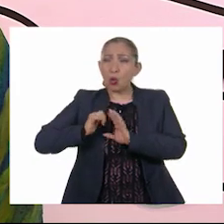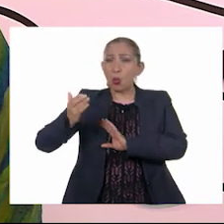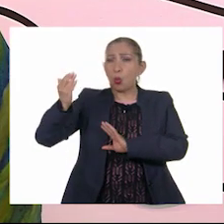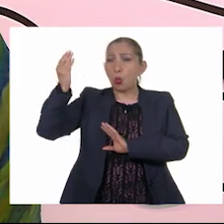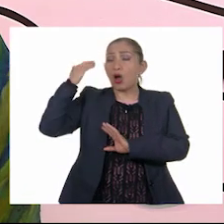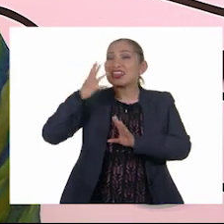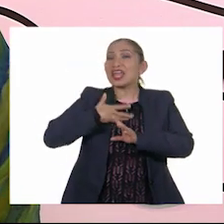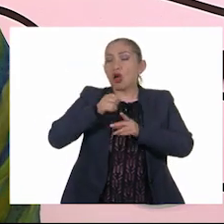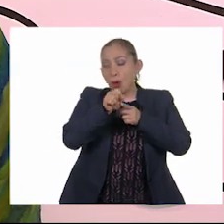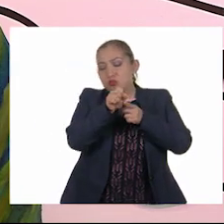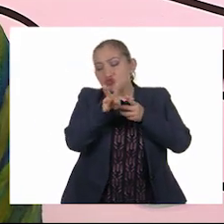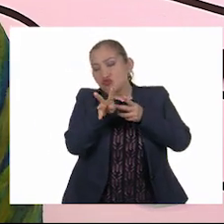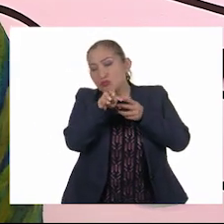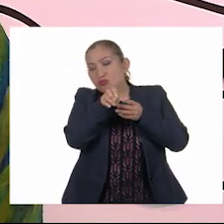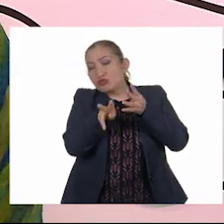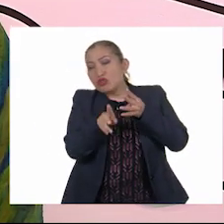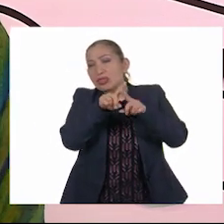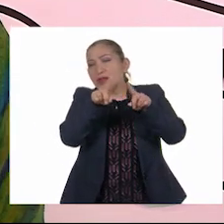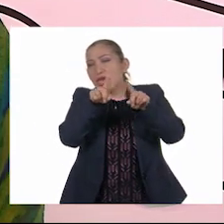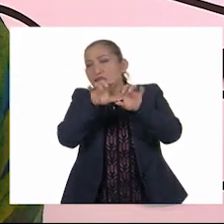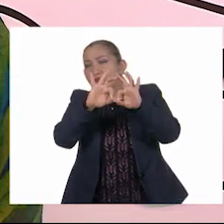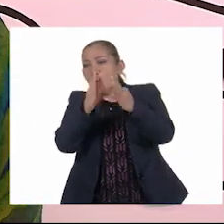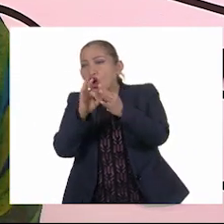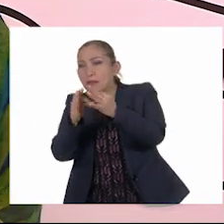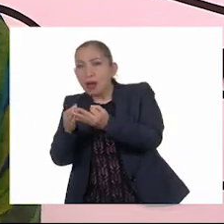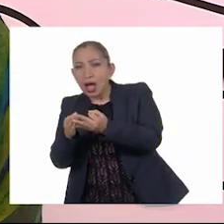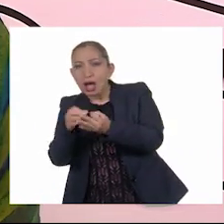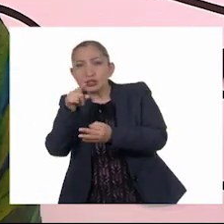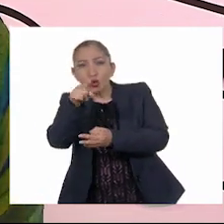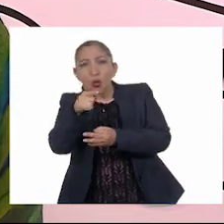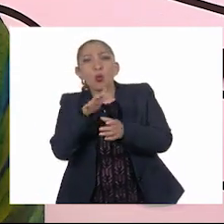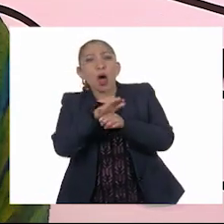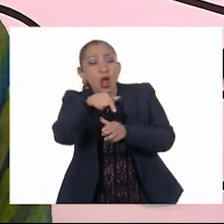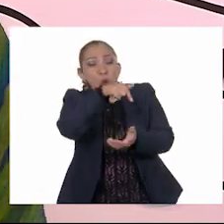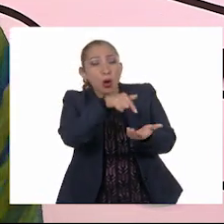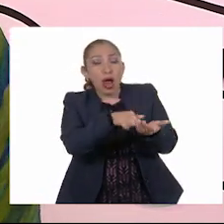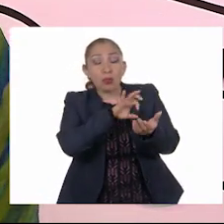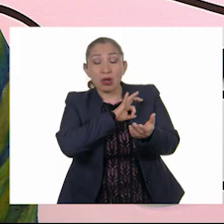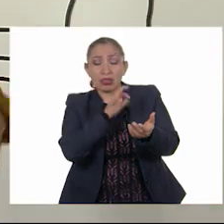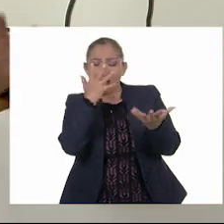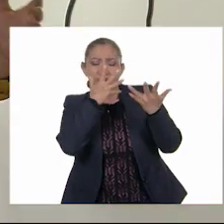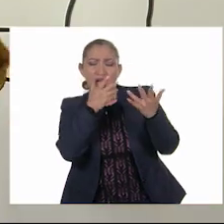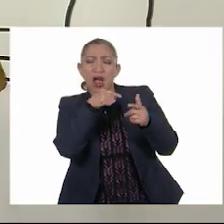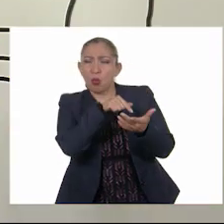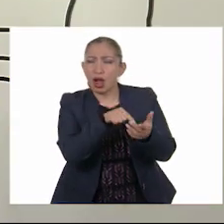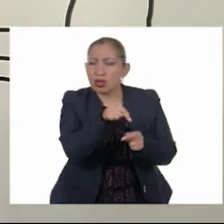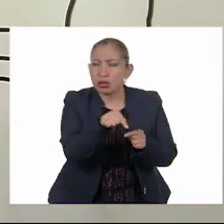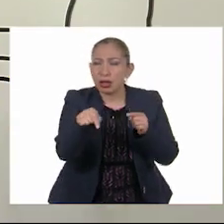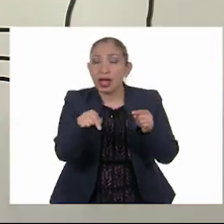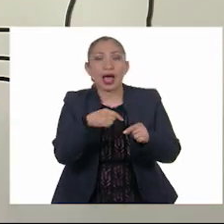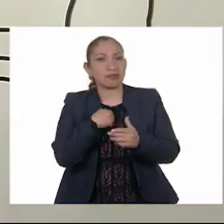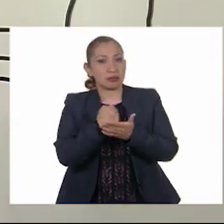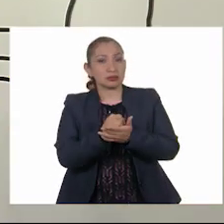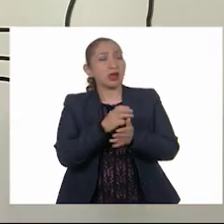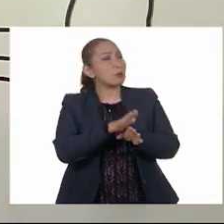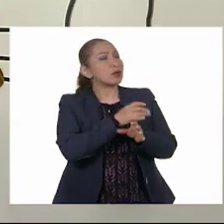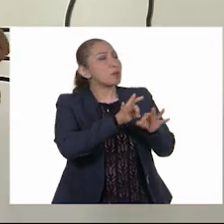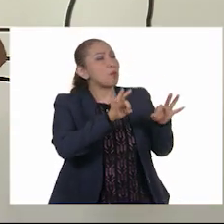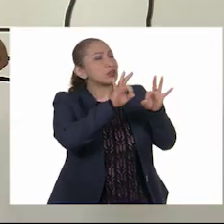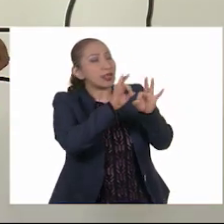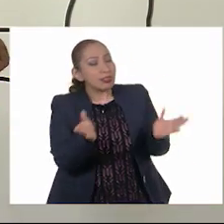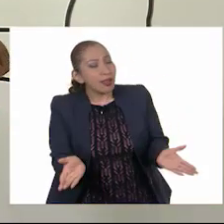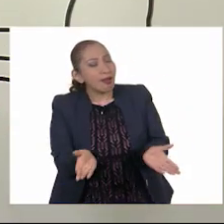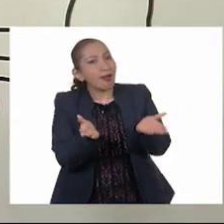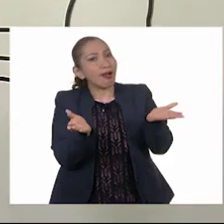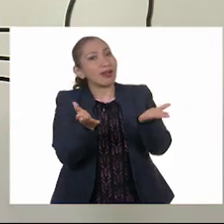muchas variantes. Entonces, si no dices de qué zona, se puede confundir. Tonana, ¿por qué es importante